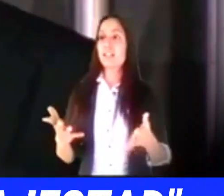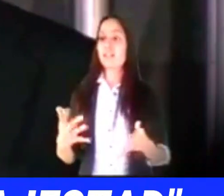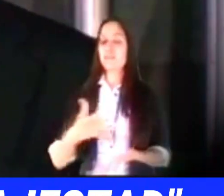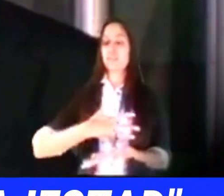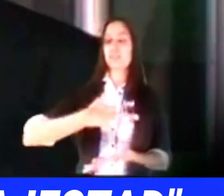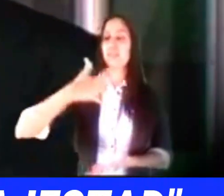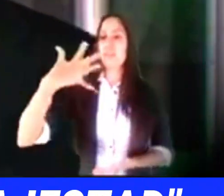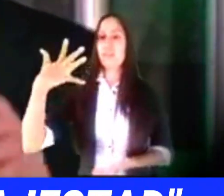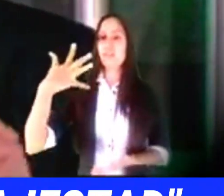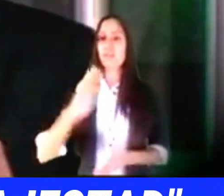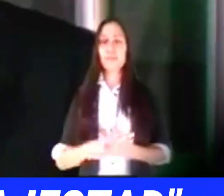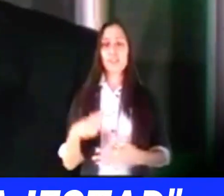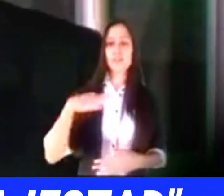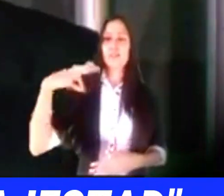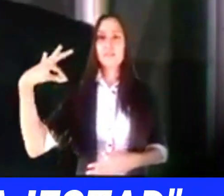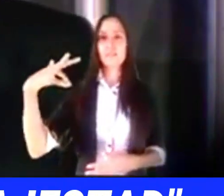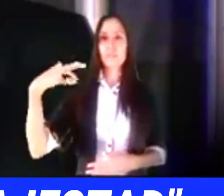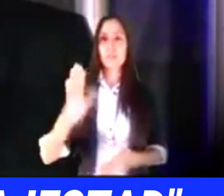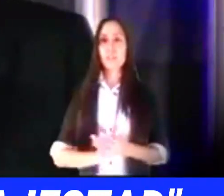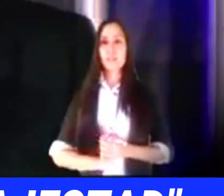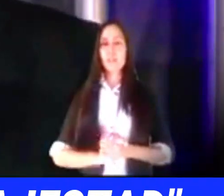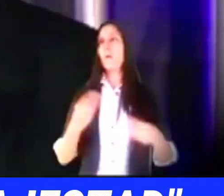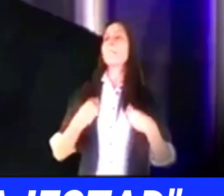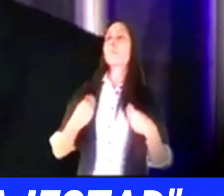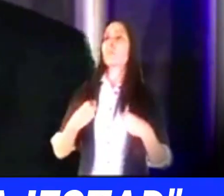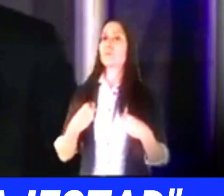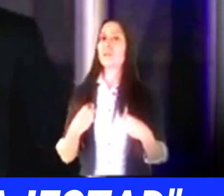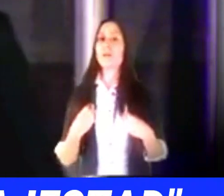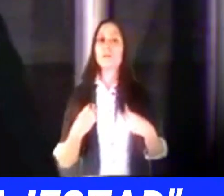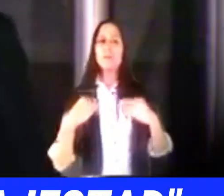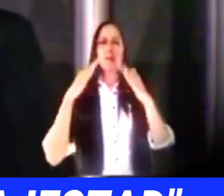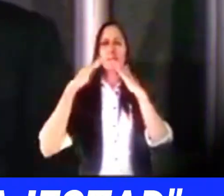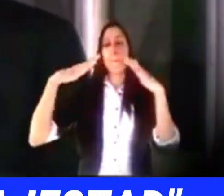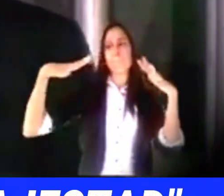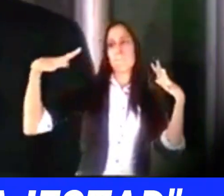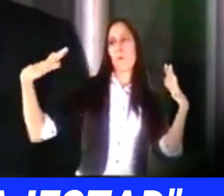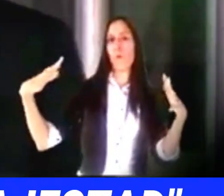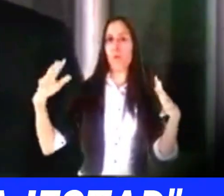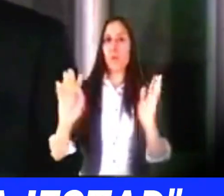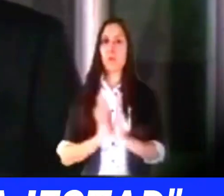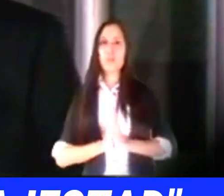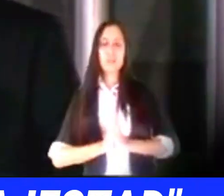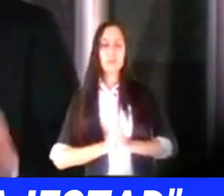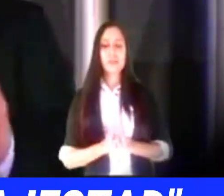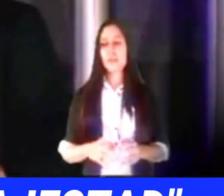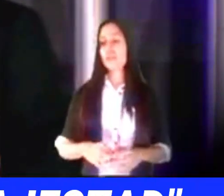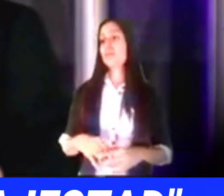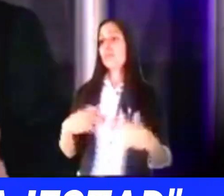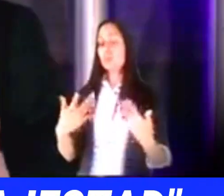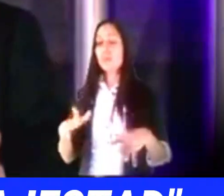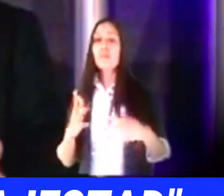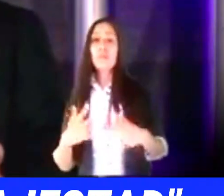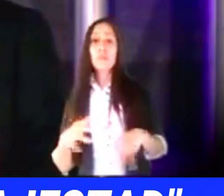tienen. Ellos viven aparte, tienen unos privilegios especiales.